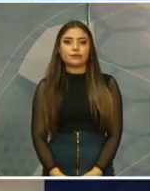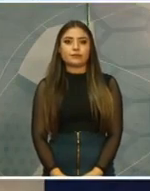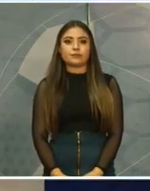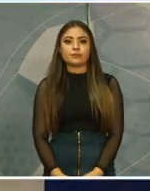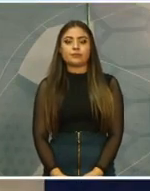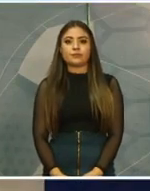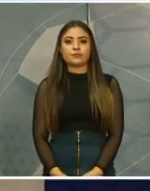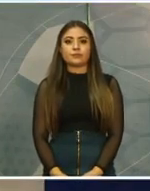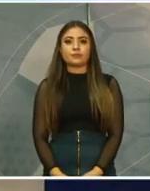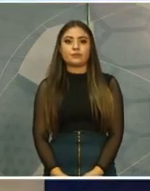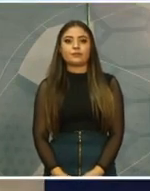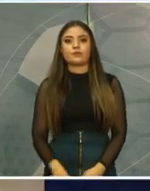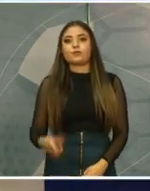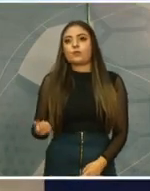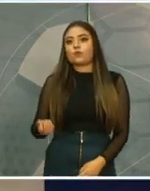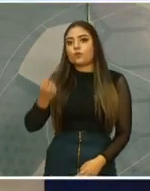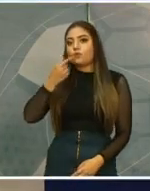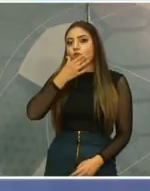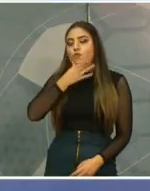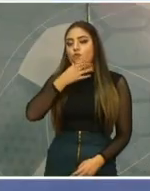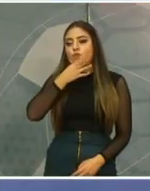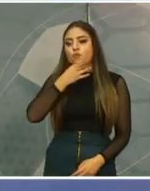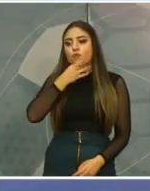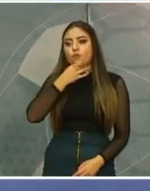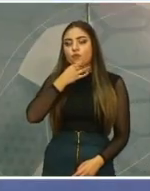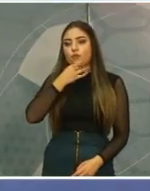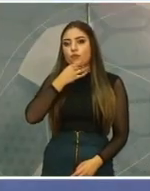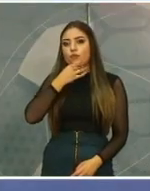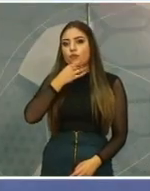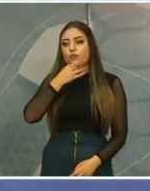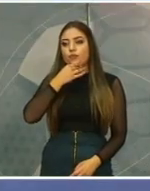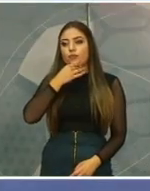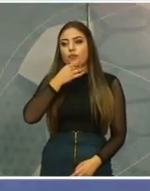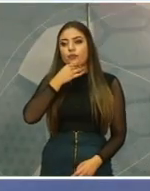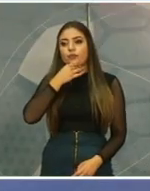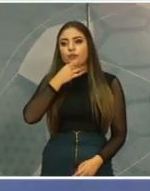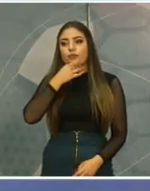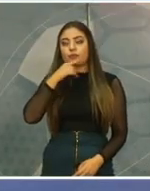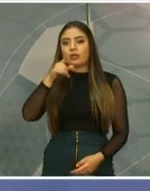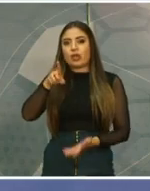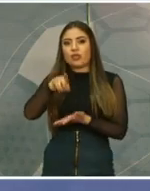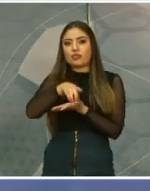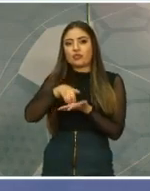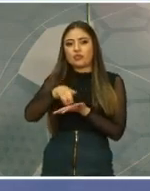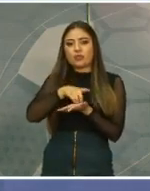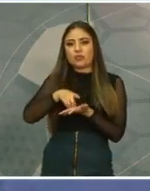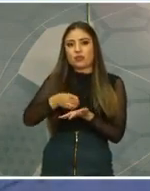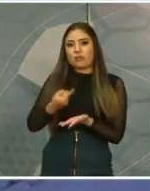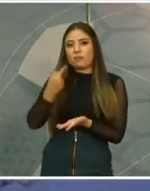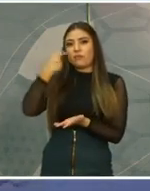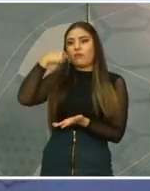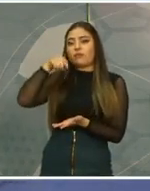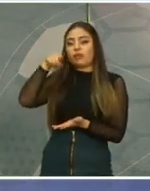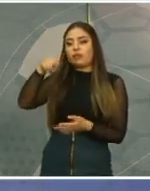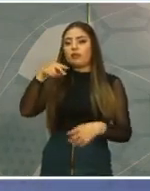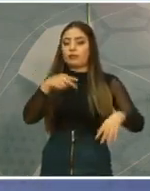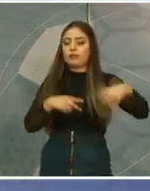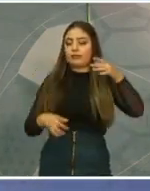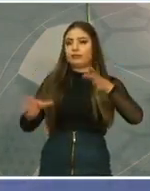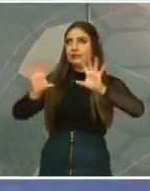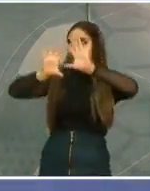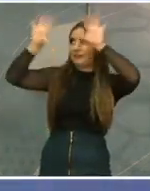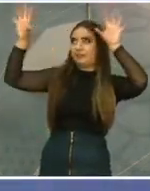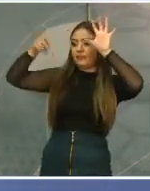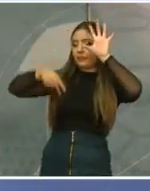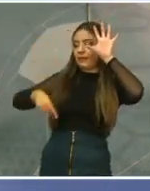Un hombre que, intoxicado por diversas sustancias nocivas, amenazó con lanzarse del espectacular ubicado sobre la calzada